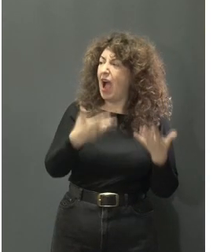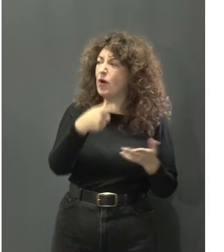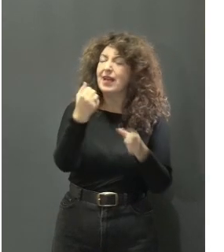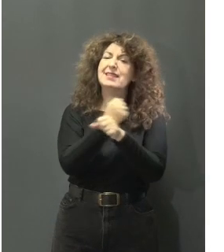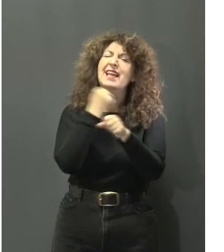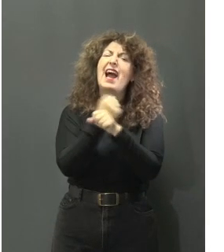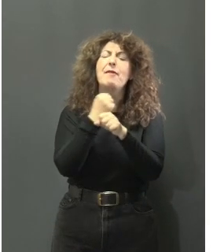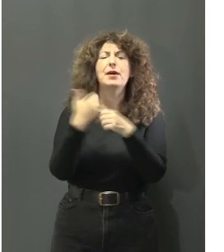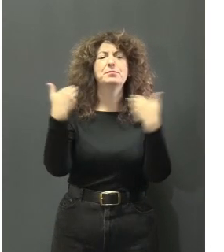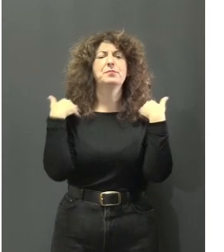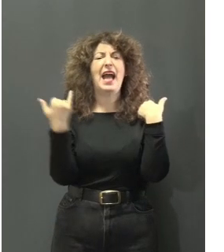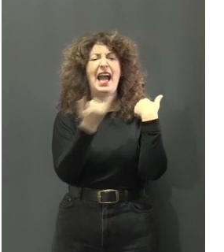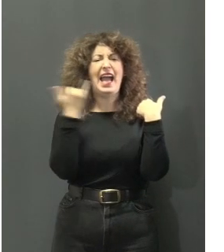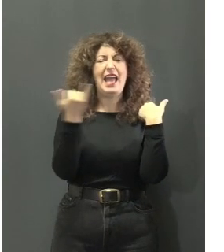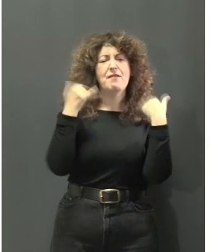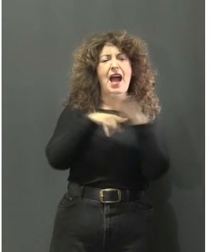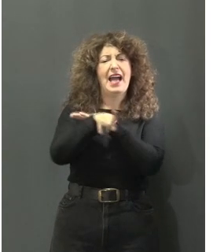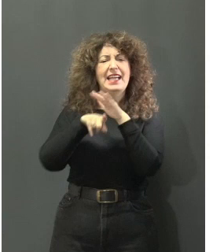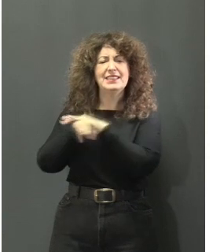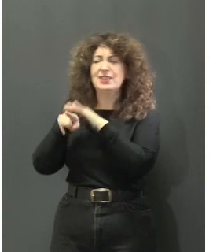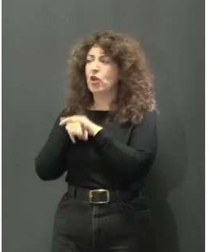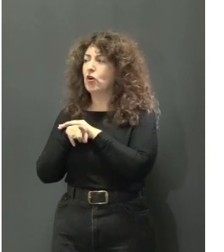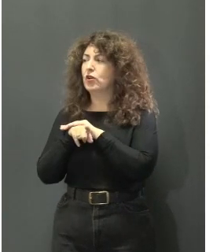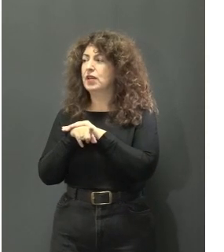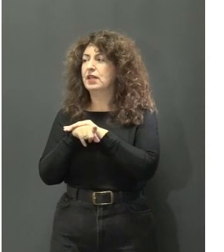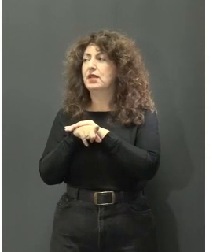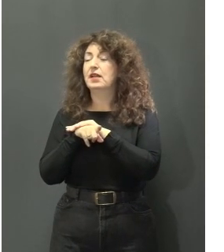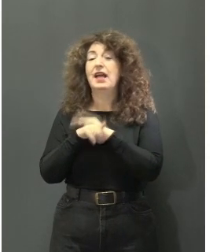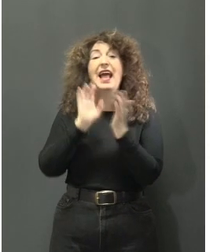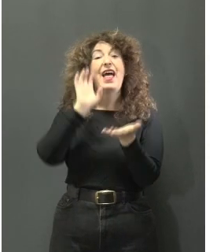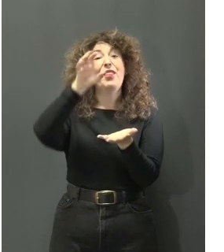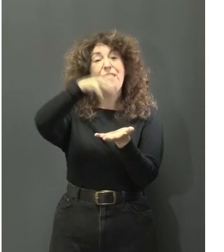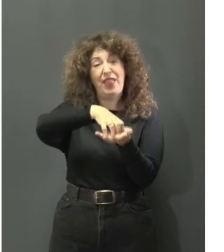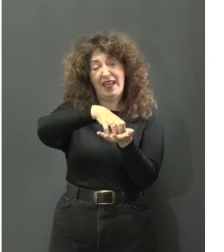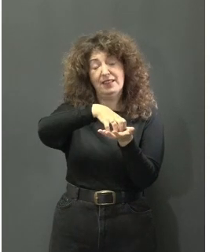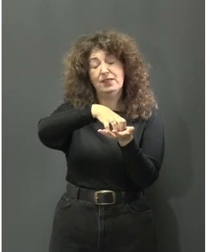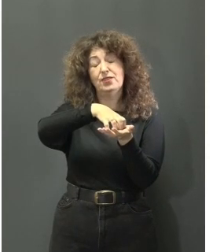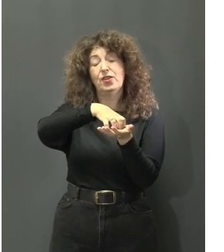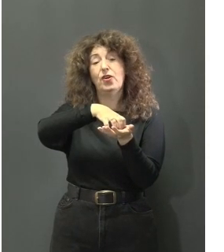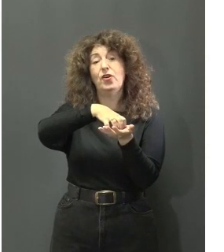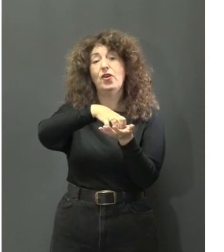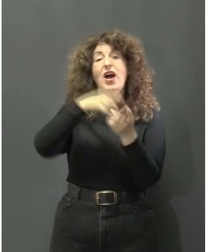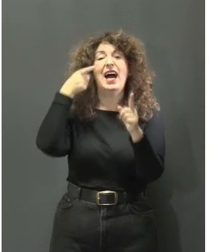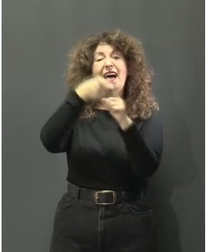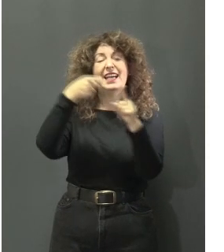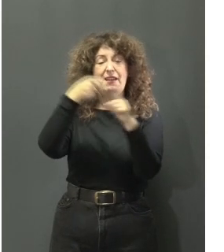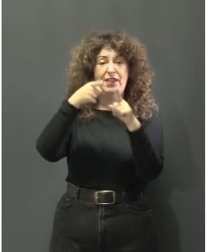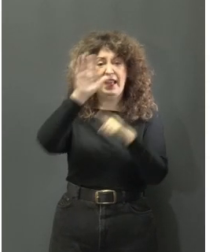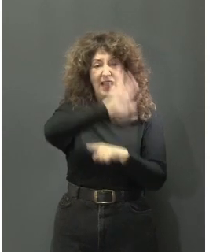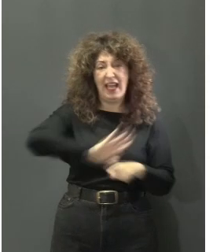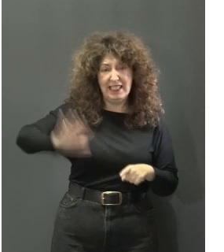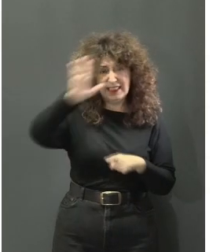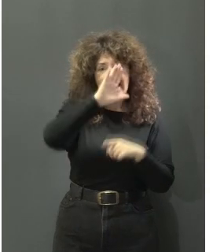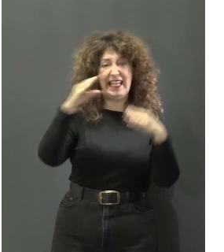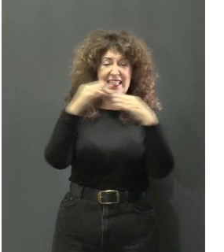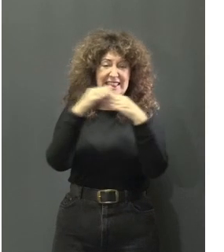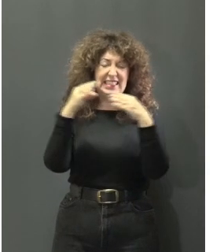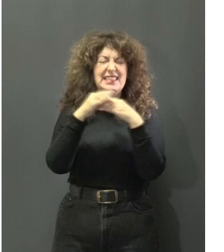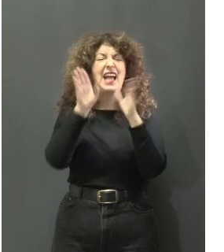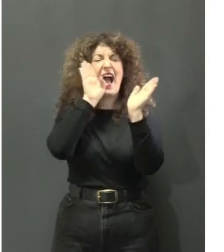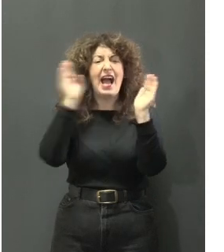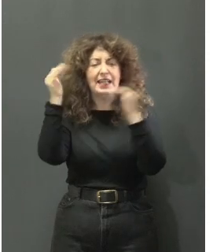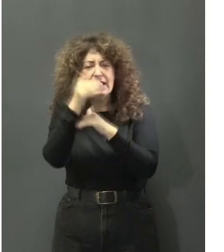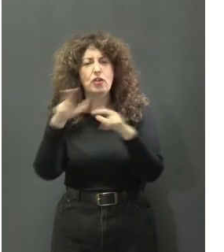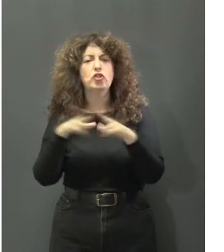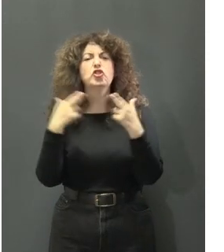jefa de gestión del Centro de Referencia Estatal del Inserso de Atención Sociosanitaria para Personas